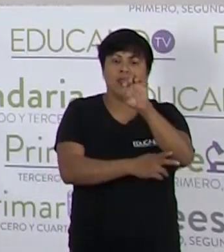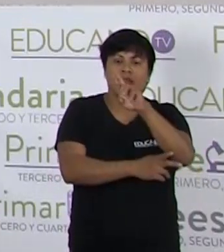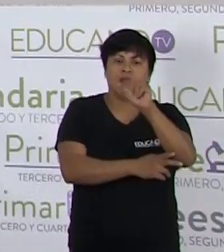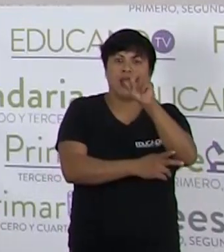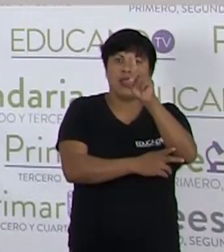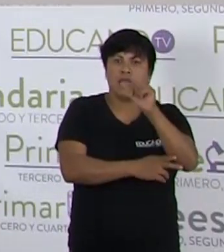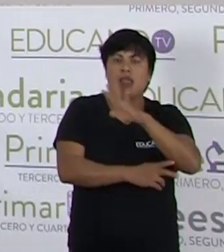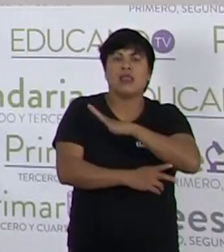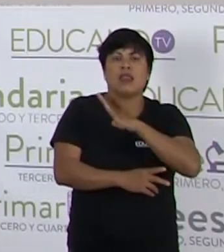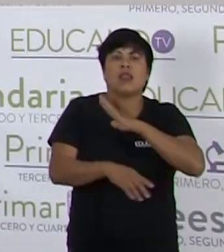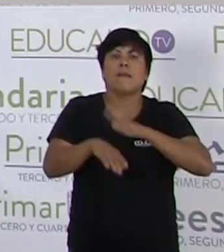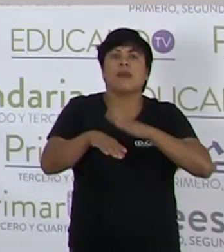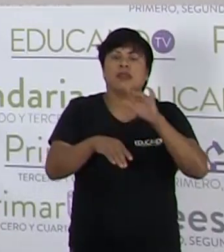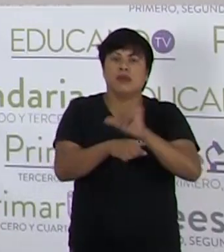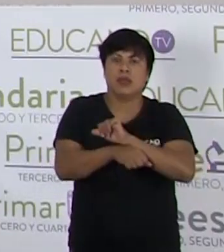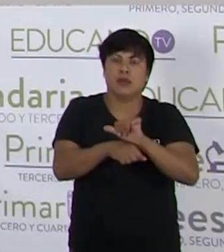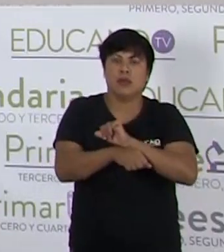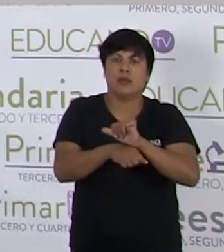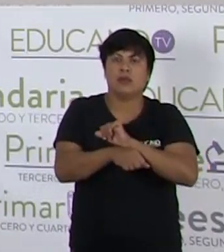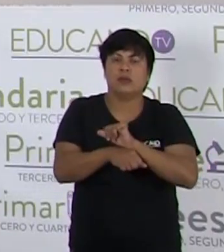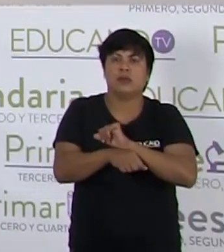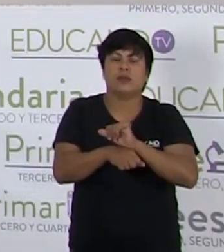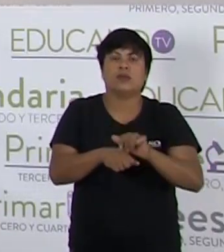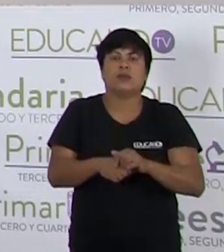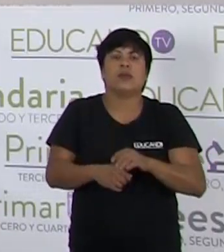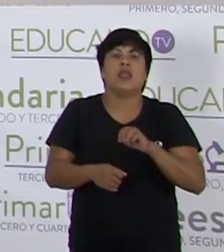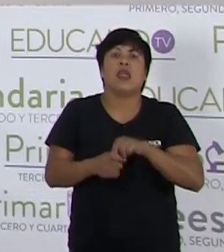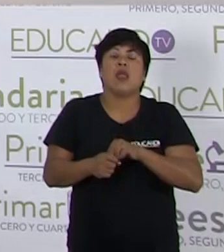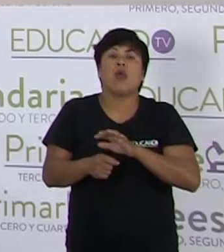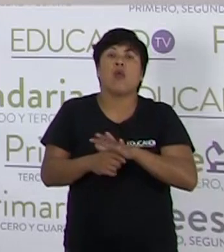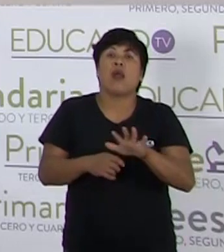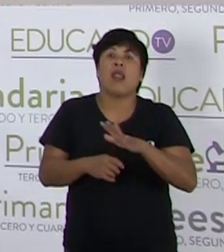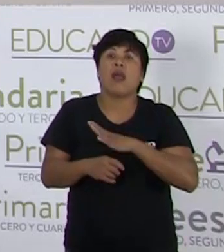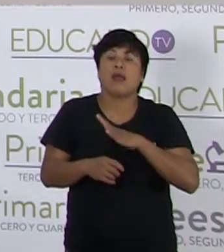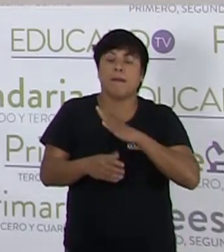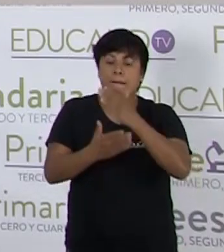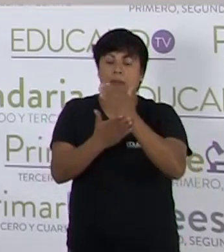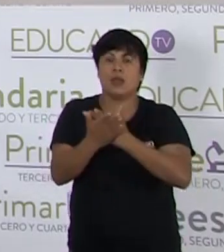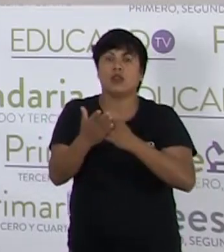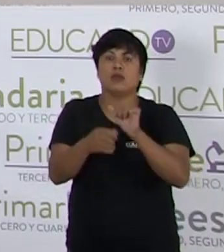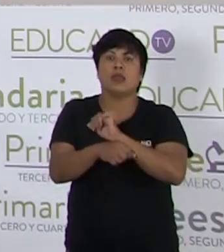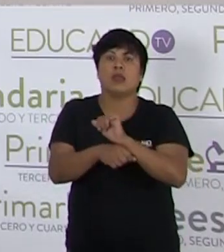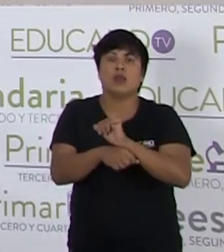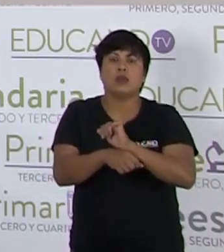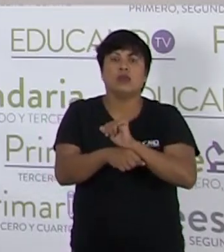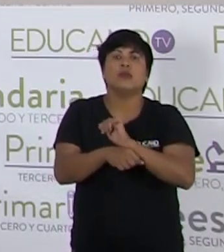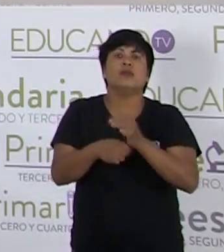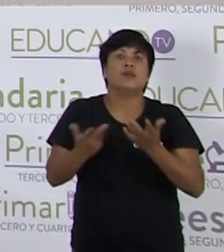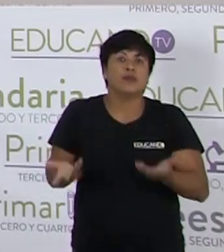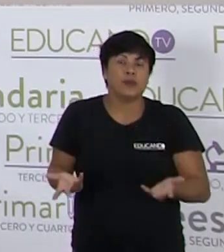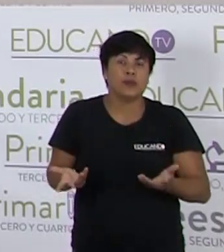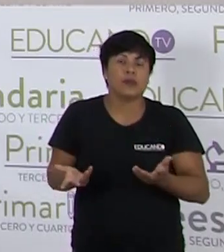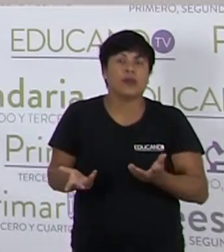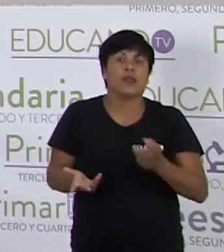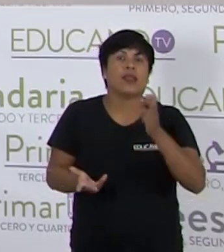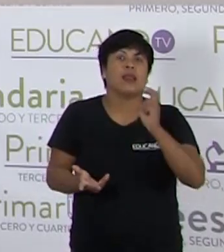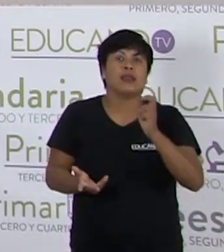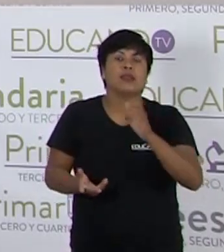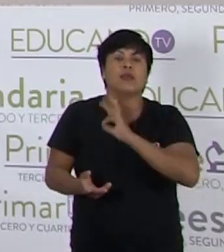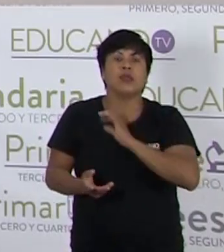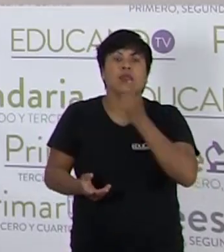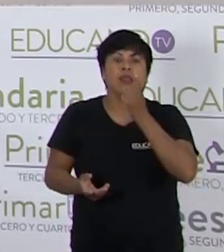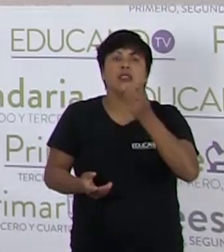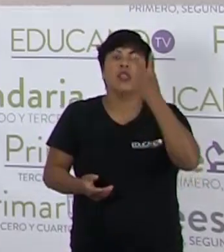Terralda tiene más automóviles. ¿En cuál hay menos automóviles? En este caso, serían